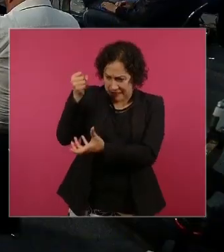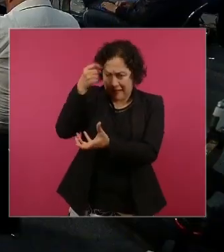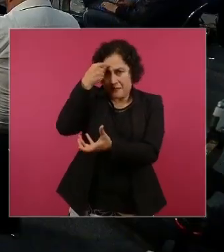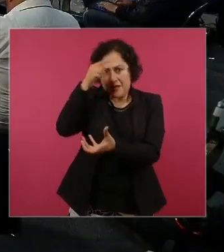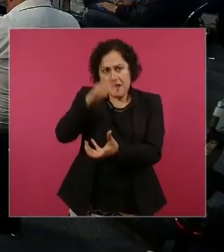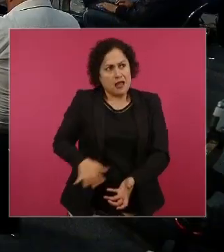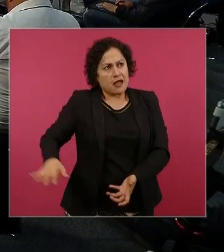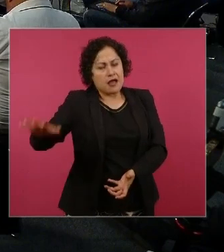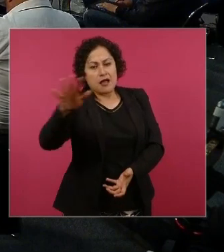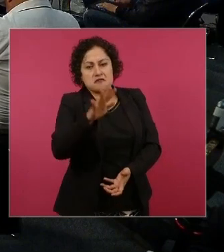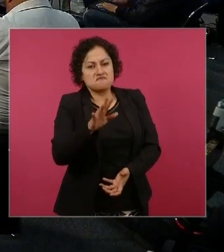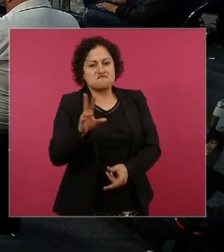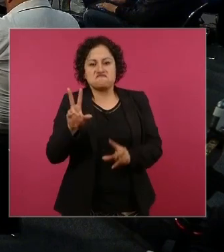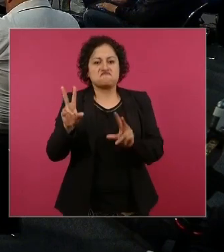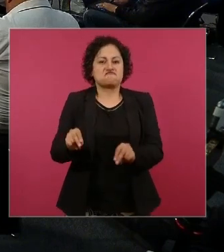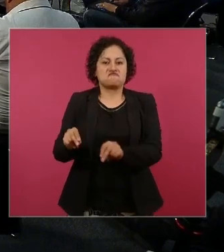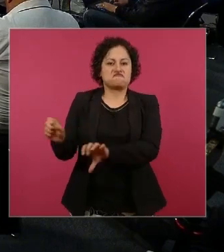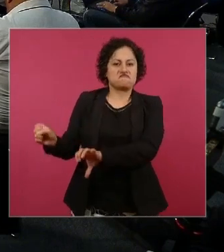Entonces,